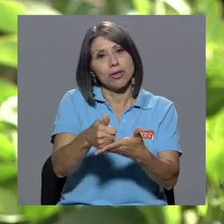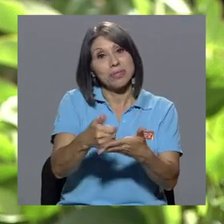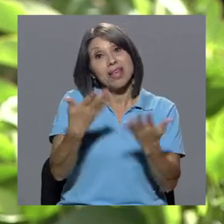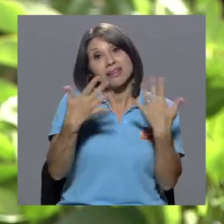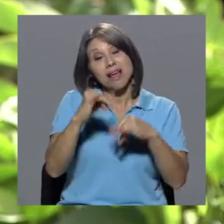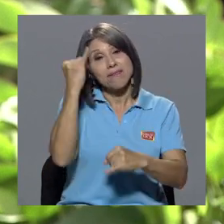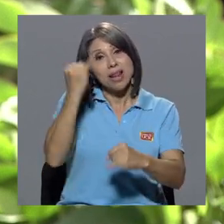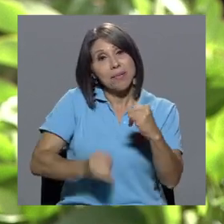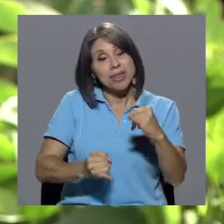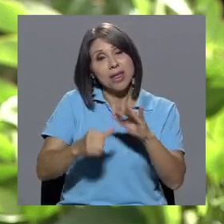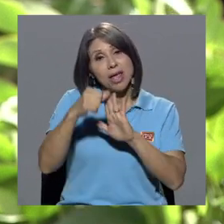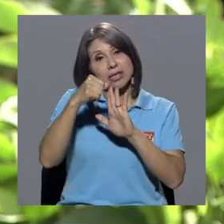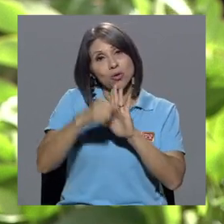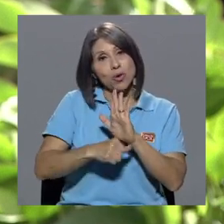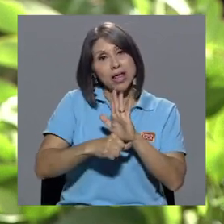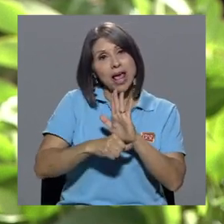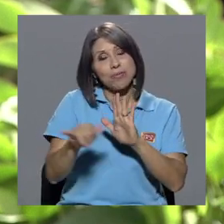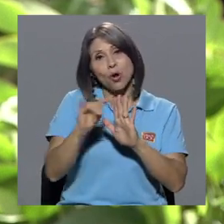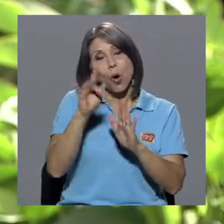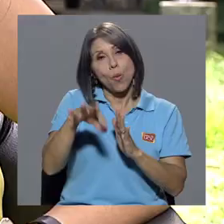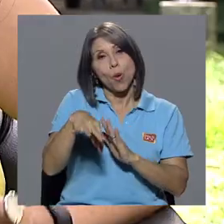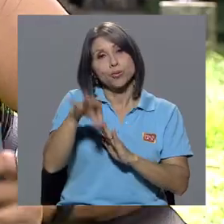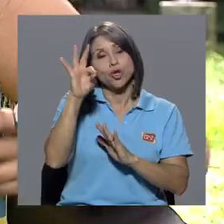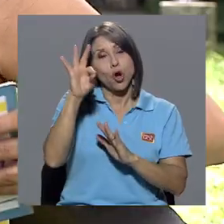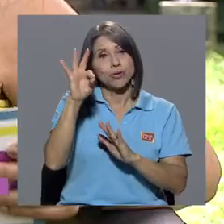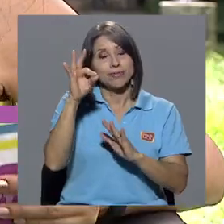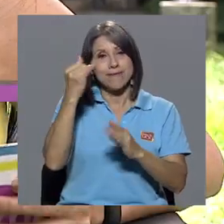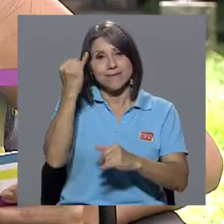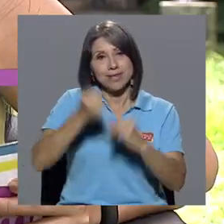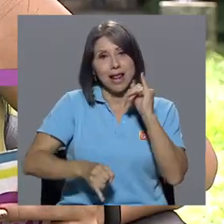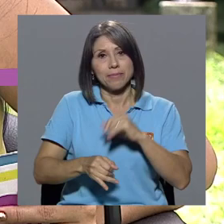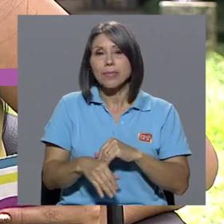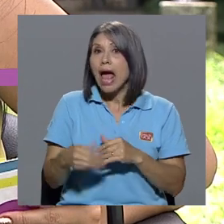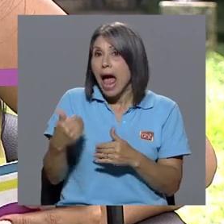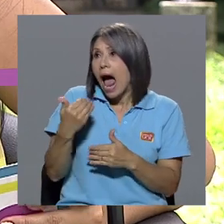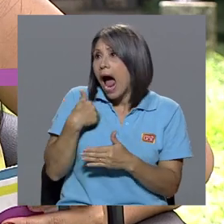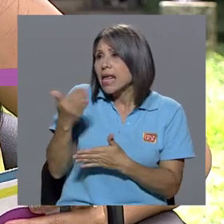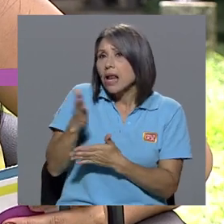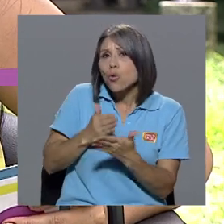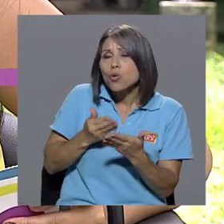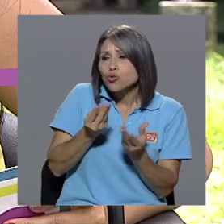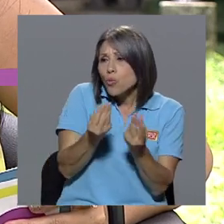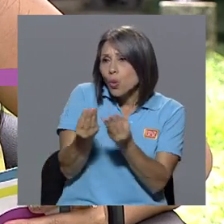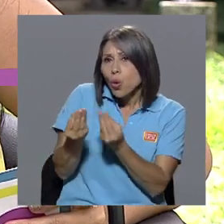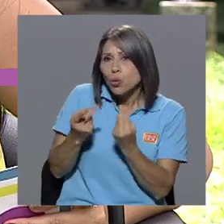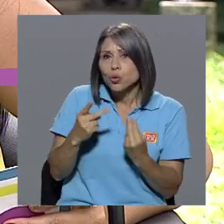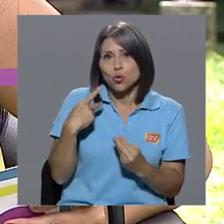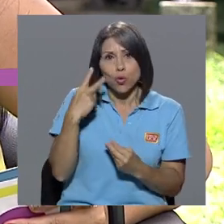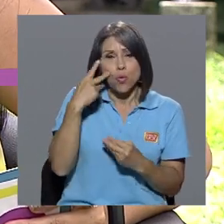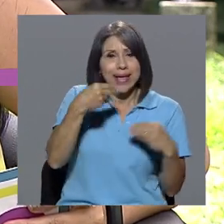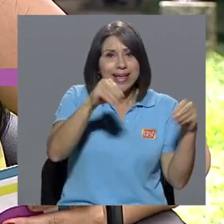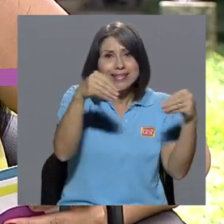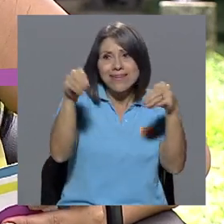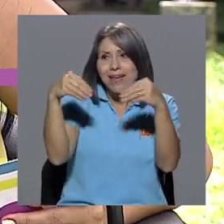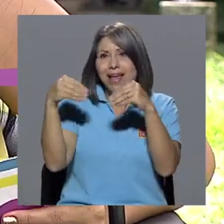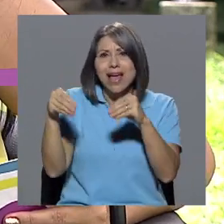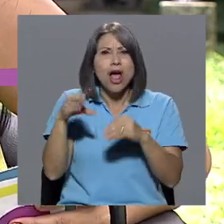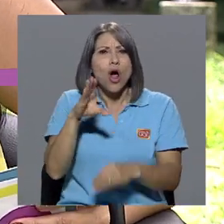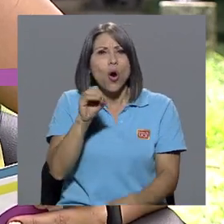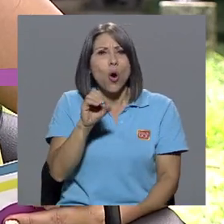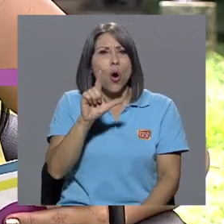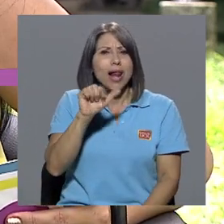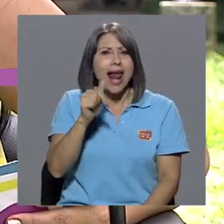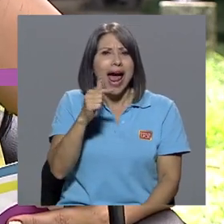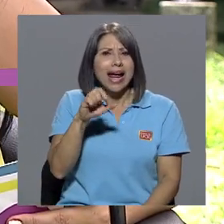la cirugía como opción terapéutica final. Doctora, ¿hay suplementos que uno ve en el mercado y no sé, qué colágeno,